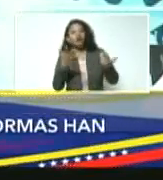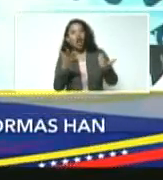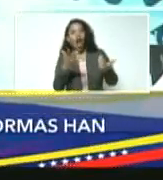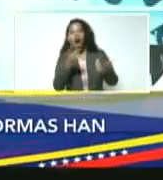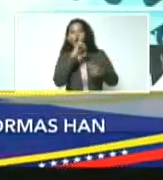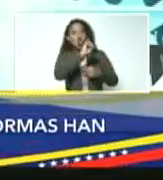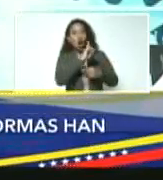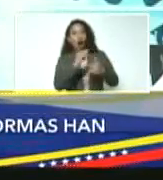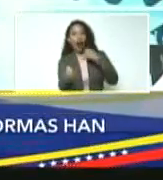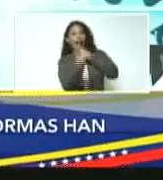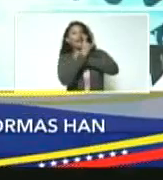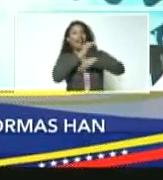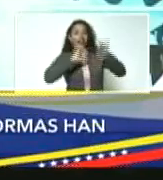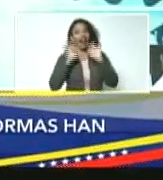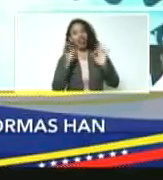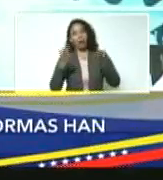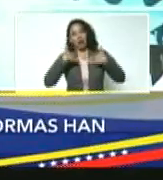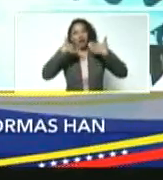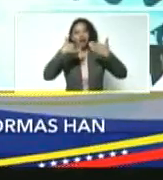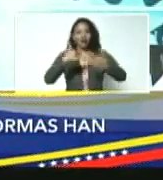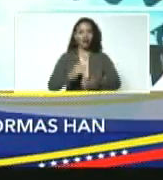vas a engañar.